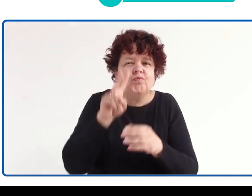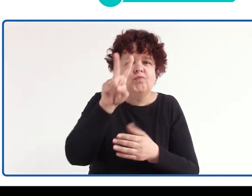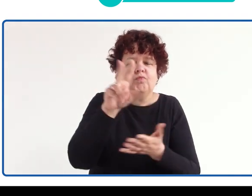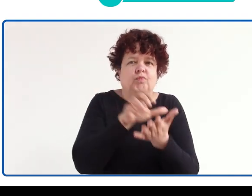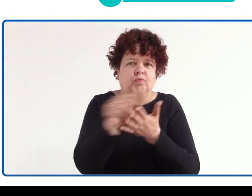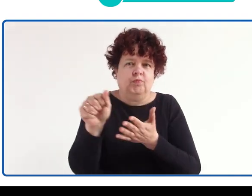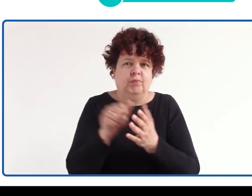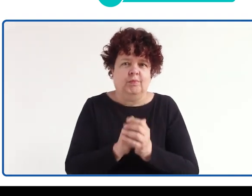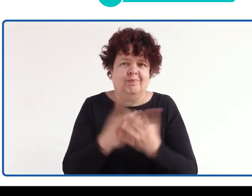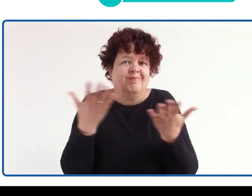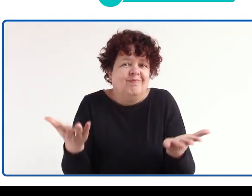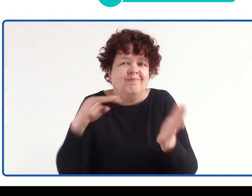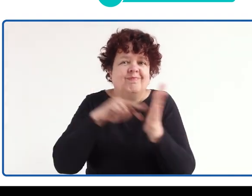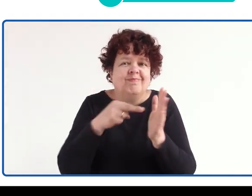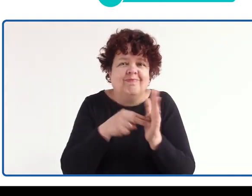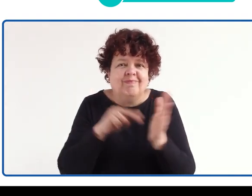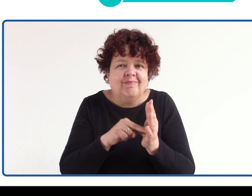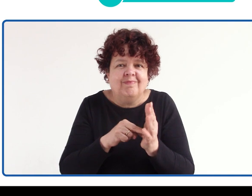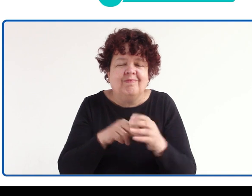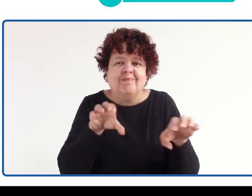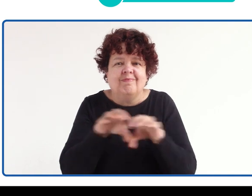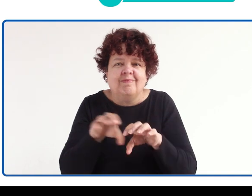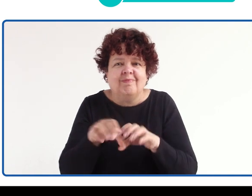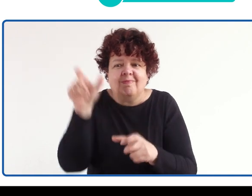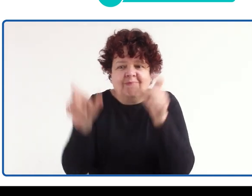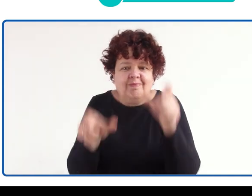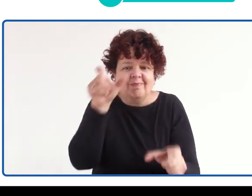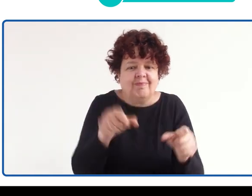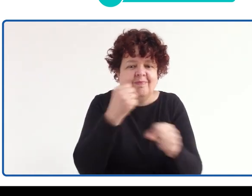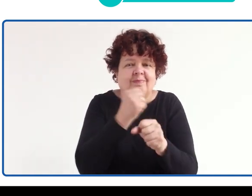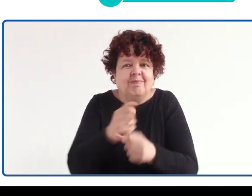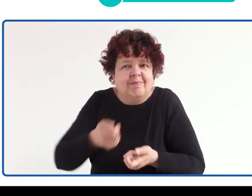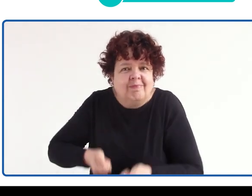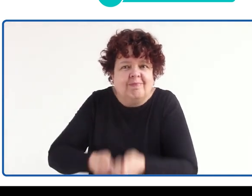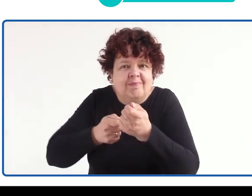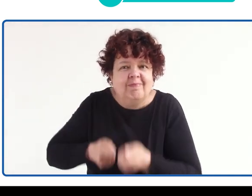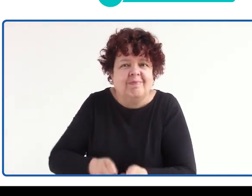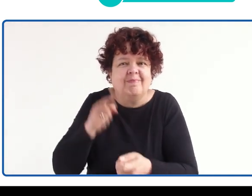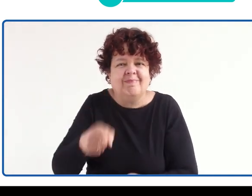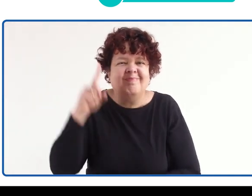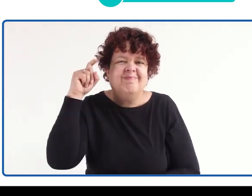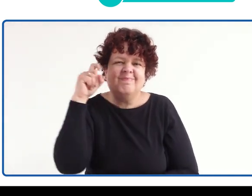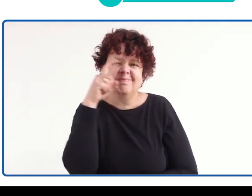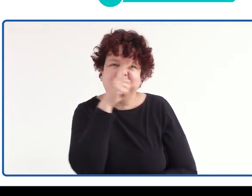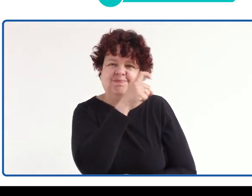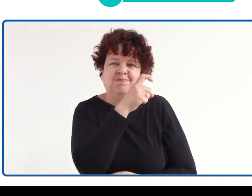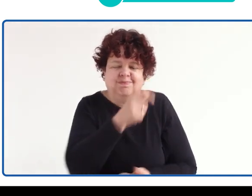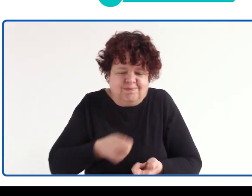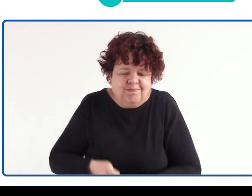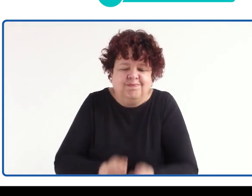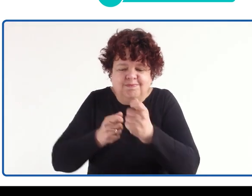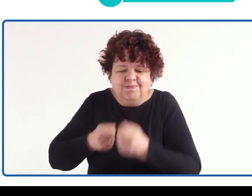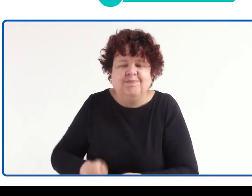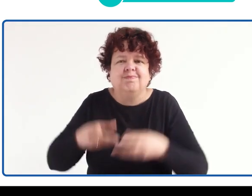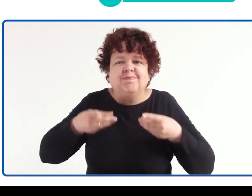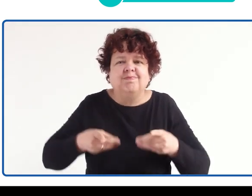de 2 meses, lo cual provoca que a los agricultores les sea más complicado